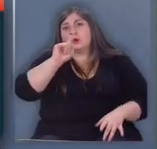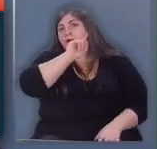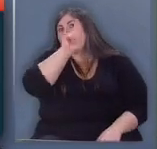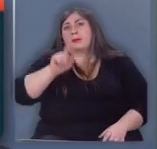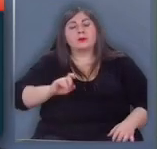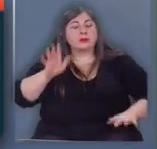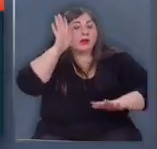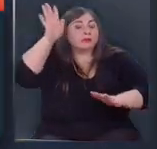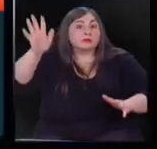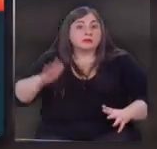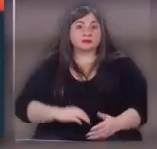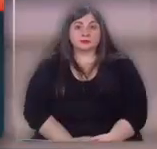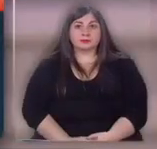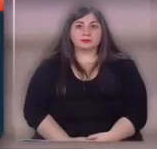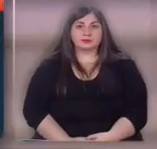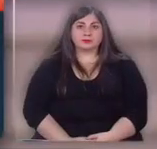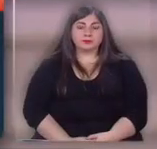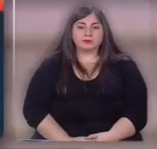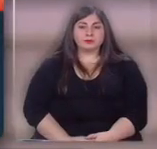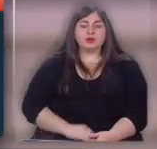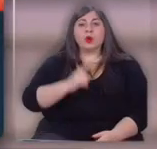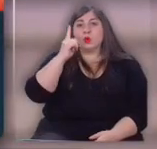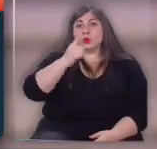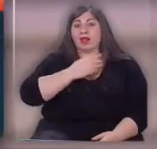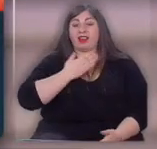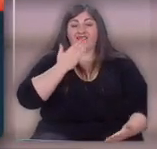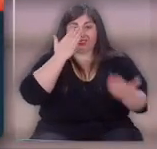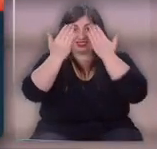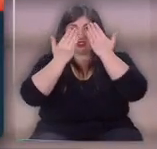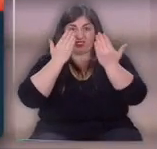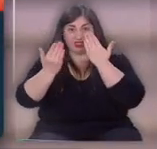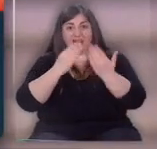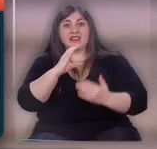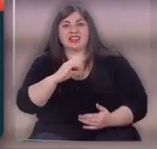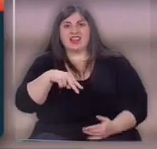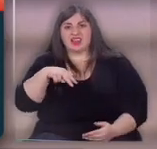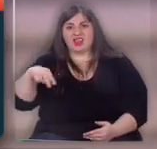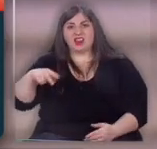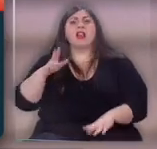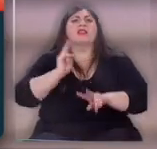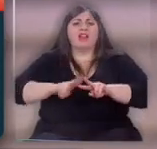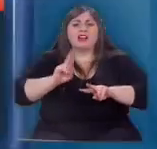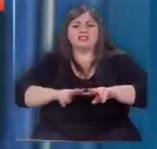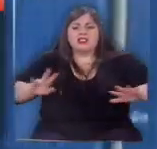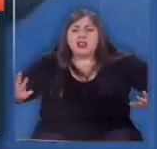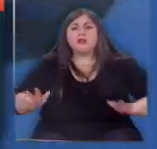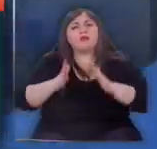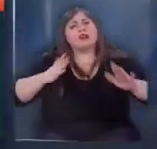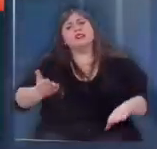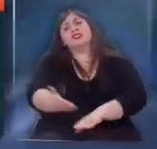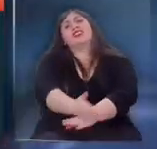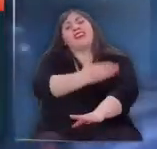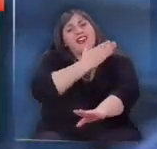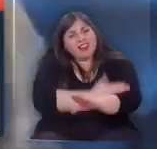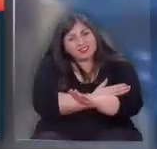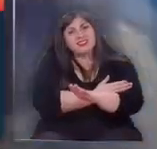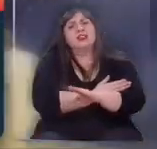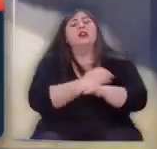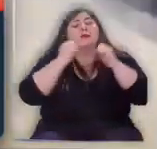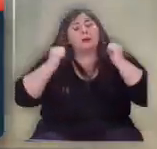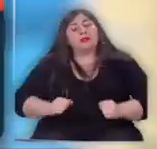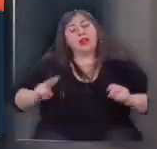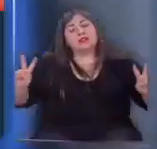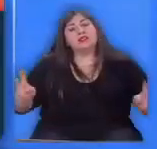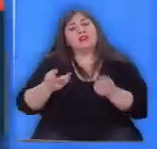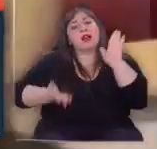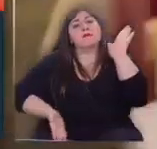pregunta hipotética. Durante una entrevista con CNN, Fauci admitió que de haber hecho esfuerzos de mitigación antes, se podrían haber